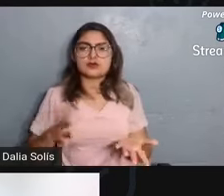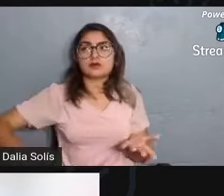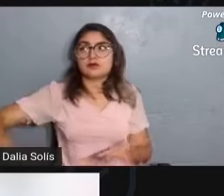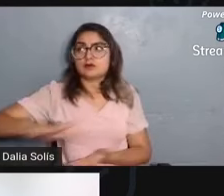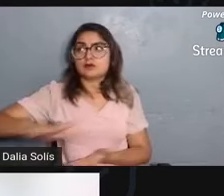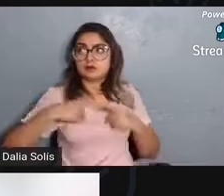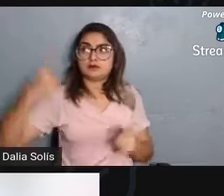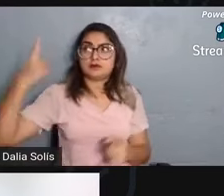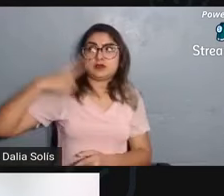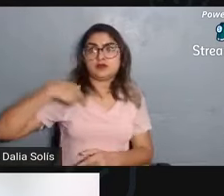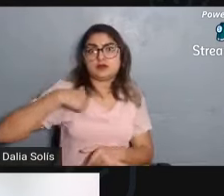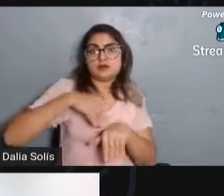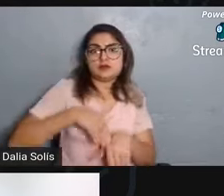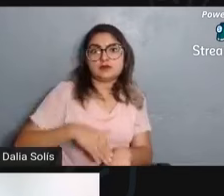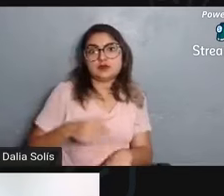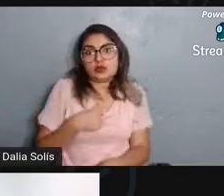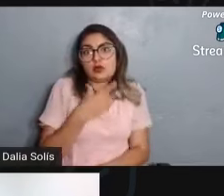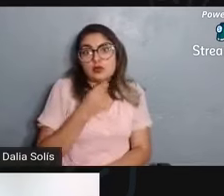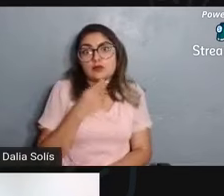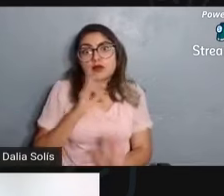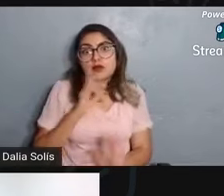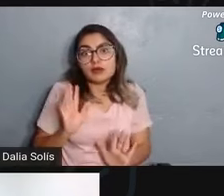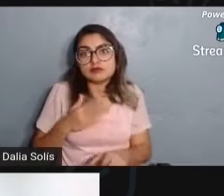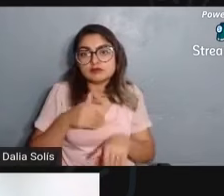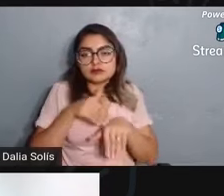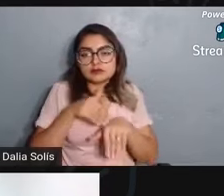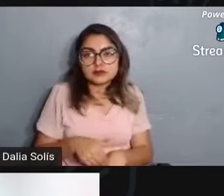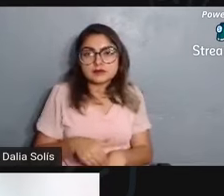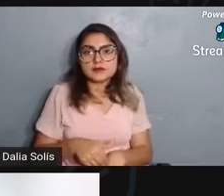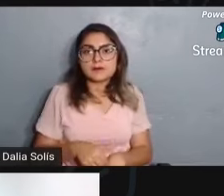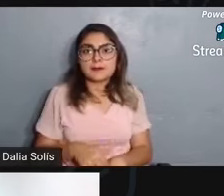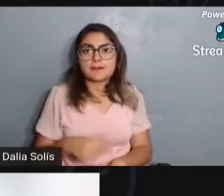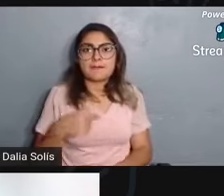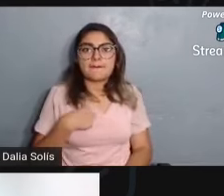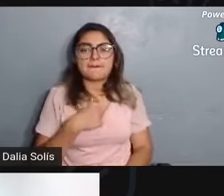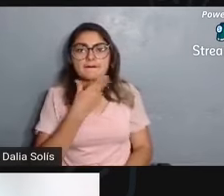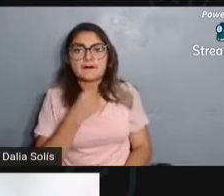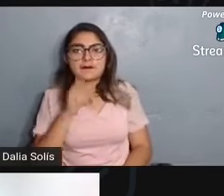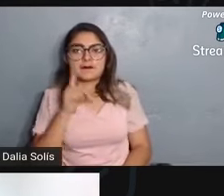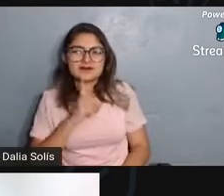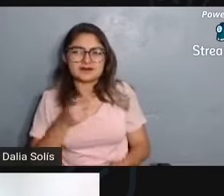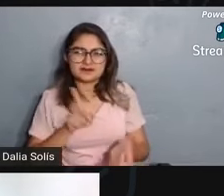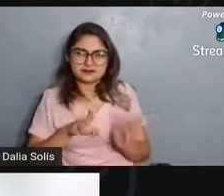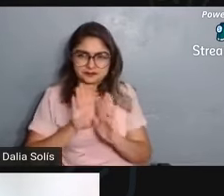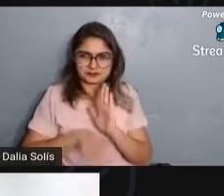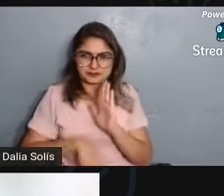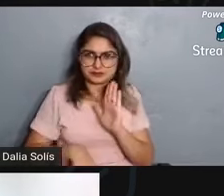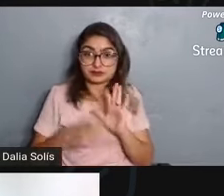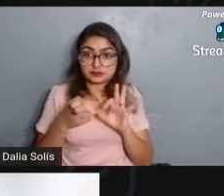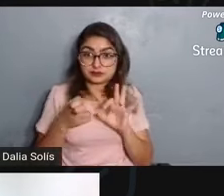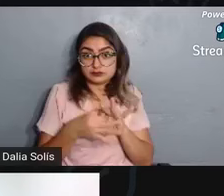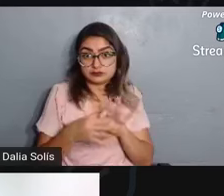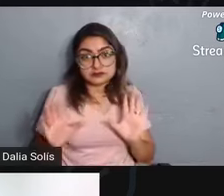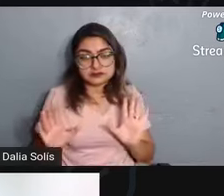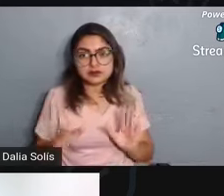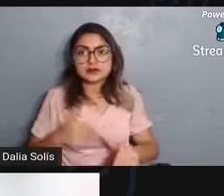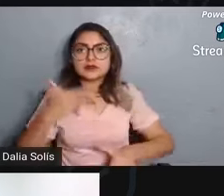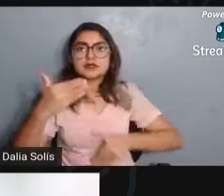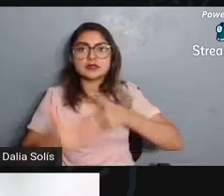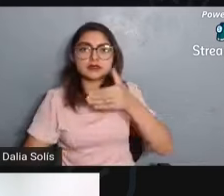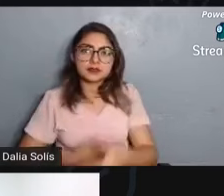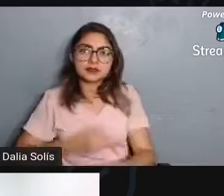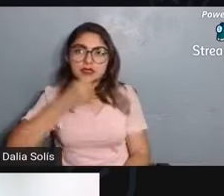femenina. Y en relación a eso, en la vejez también se sigue manifestando esta parte